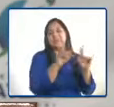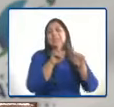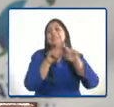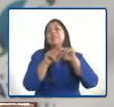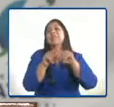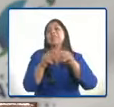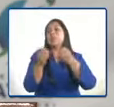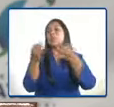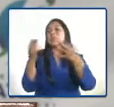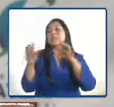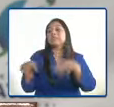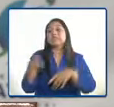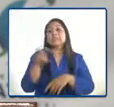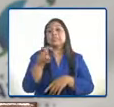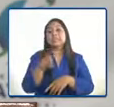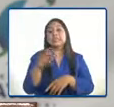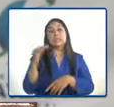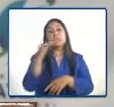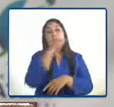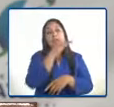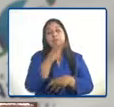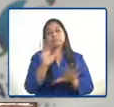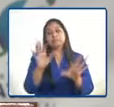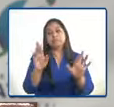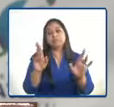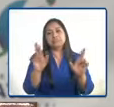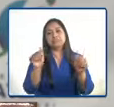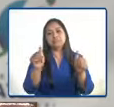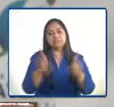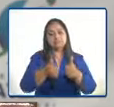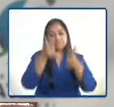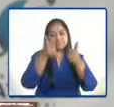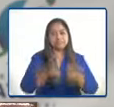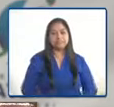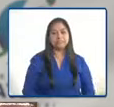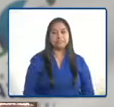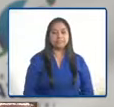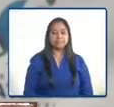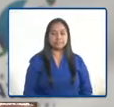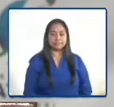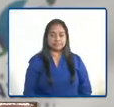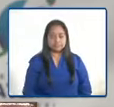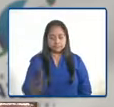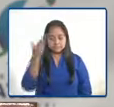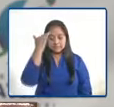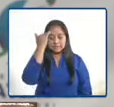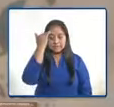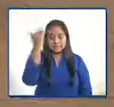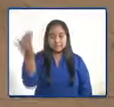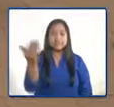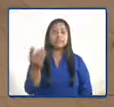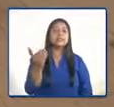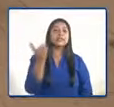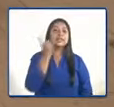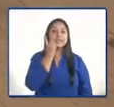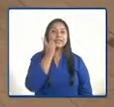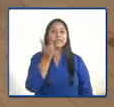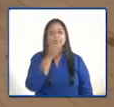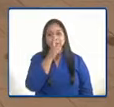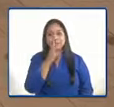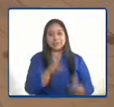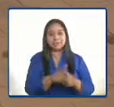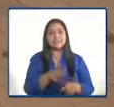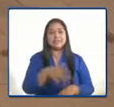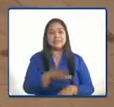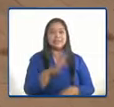Xela. Así que esperamos que todo sea un éxito. Muchas gracias, señor director de Aeronáutica Civil. Gracias. Y también del